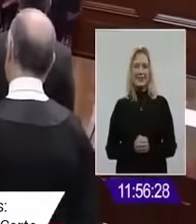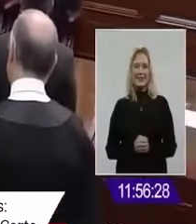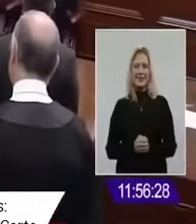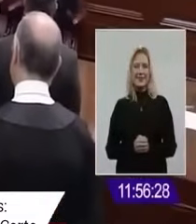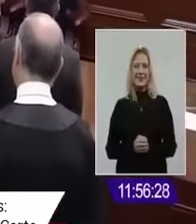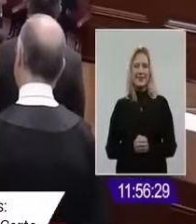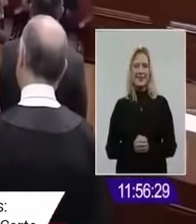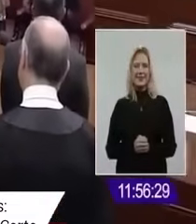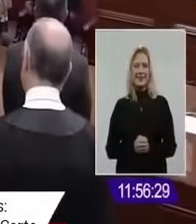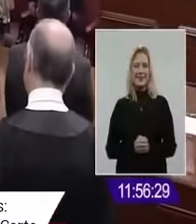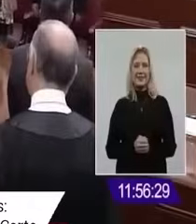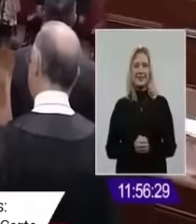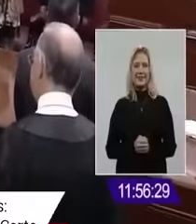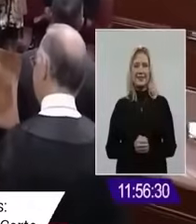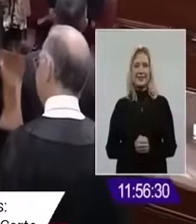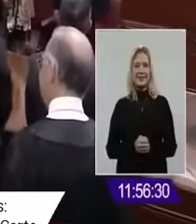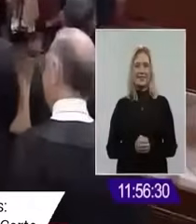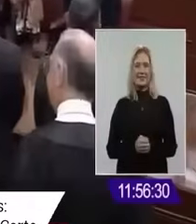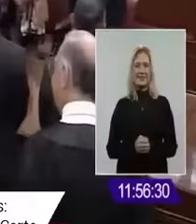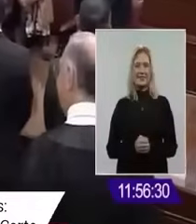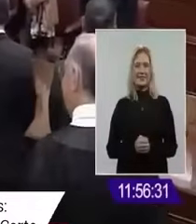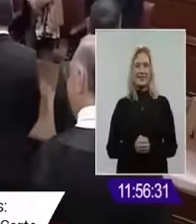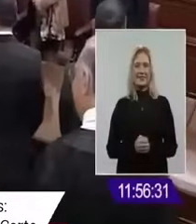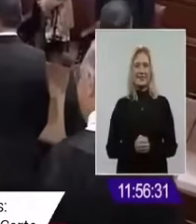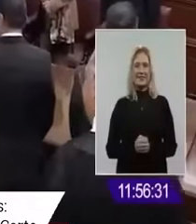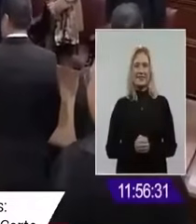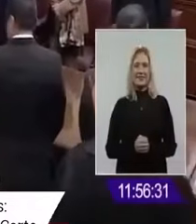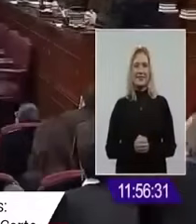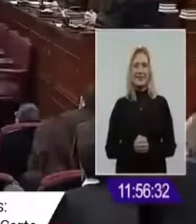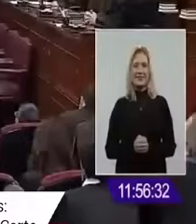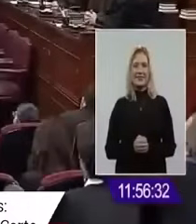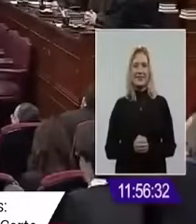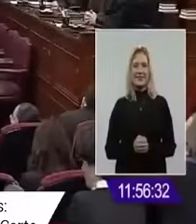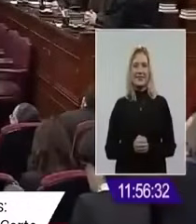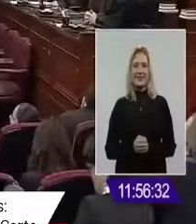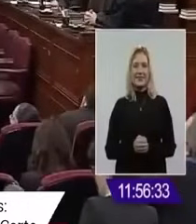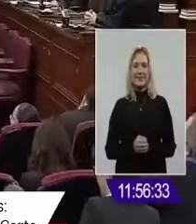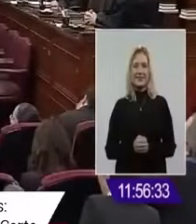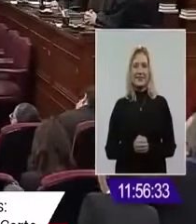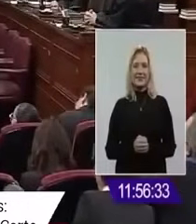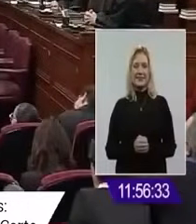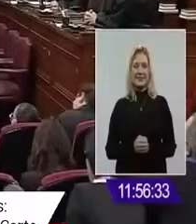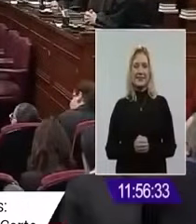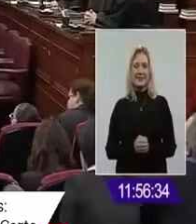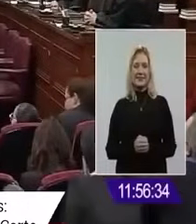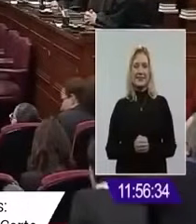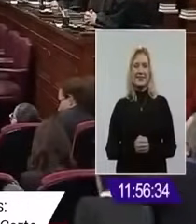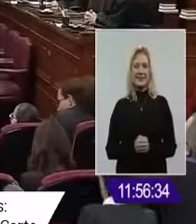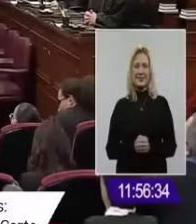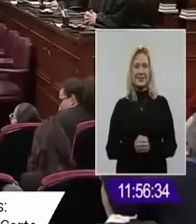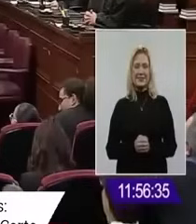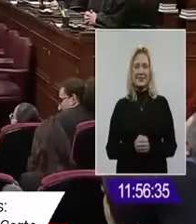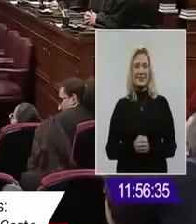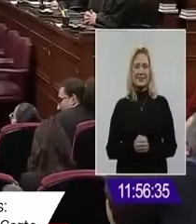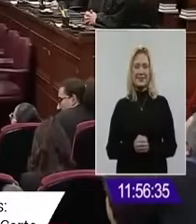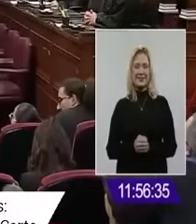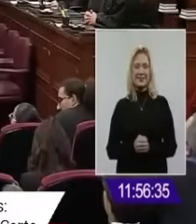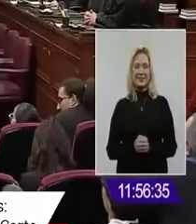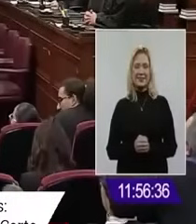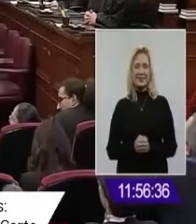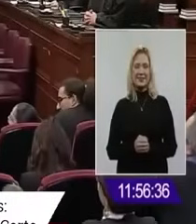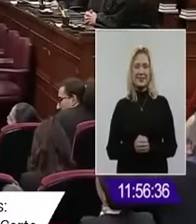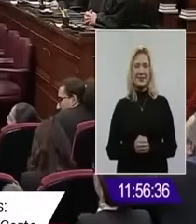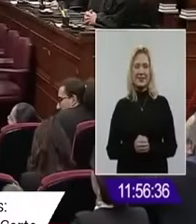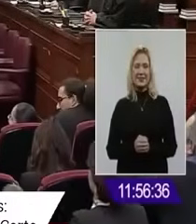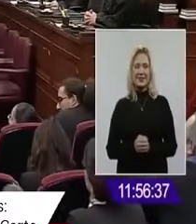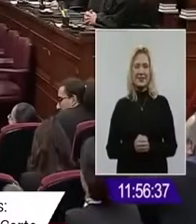refirió a cómo muchas veces desde la Suprema Corte de Justicia de la Nación o del Poder Judicial, en términos generales, pues no